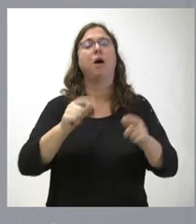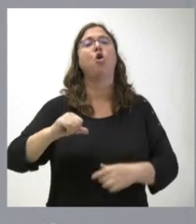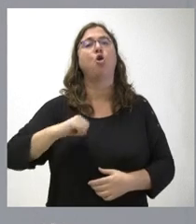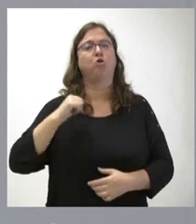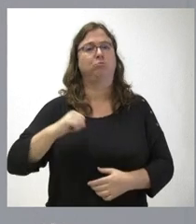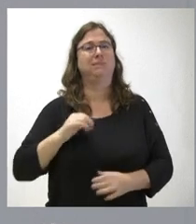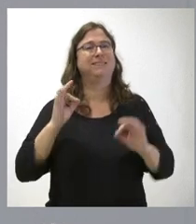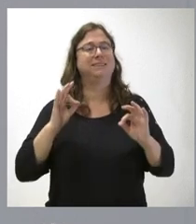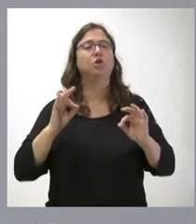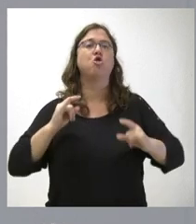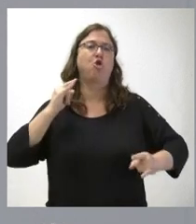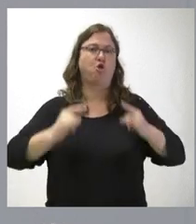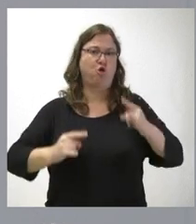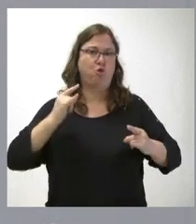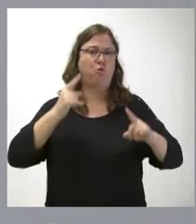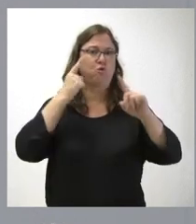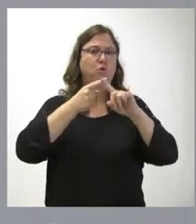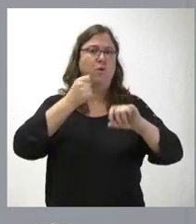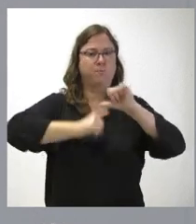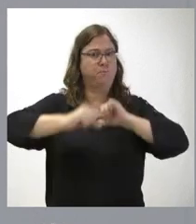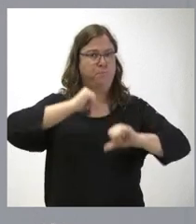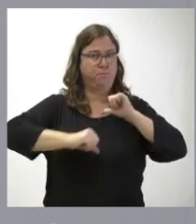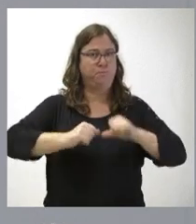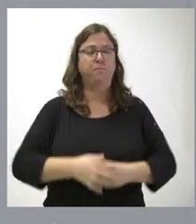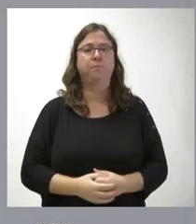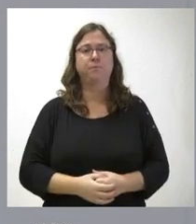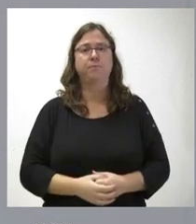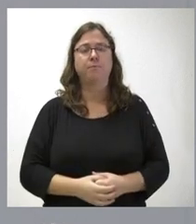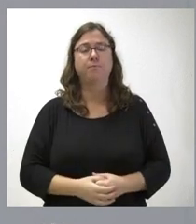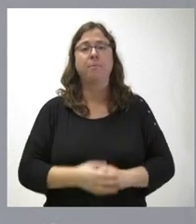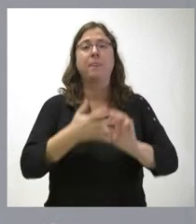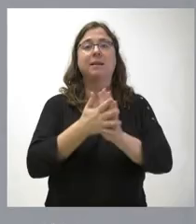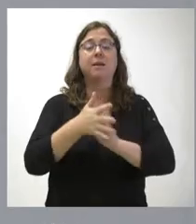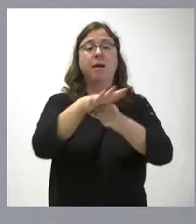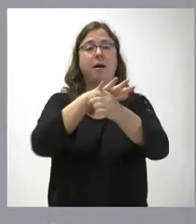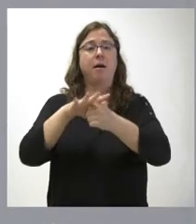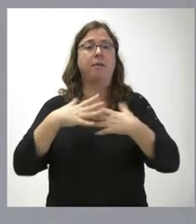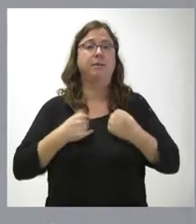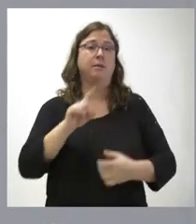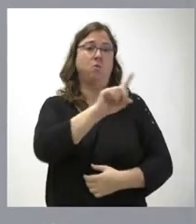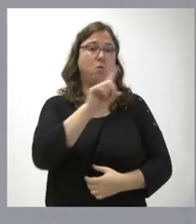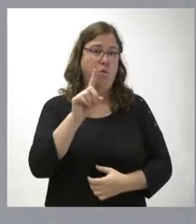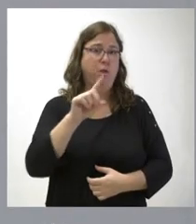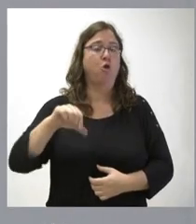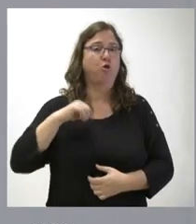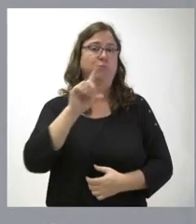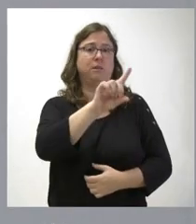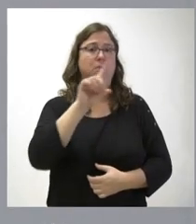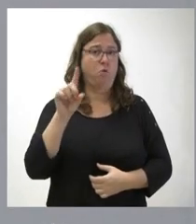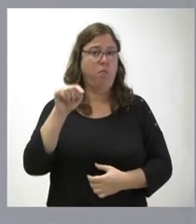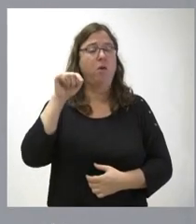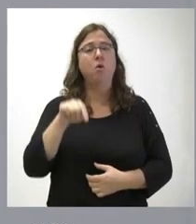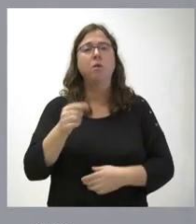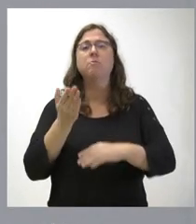robots para intervención quirúrgica esto supone 11 áreas de salud 11 hospitales de la comunidad el que hoy